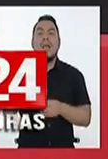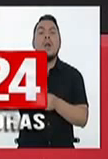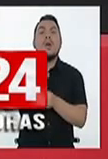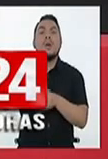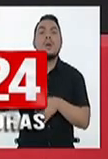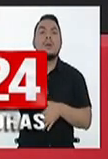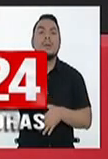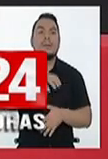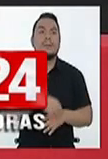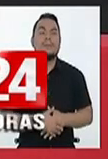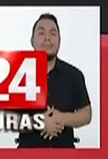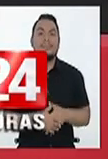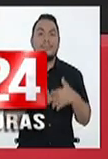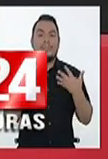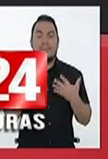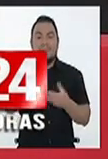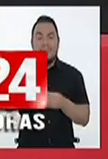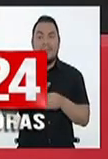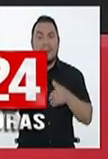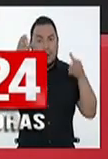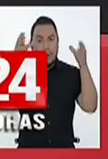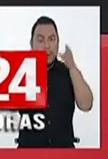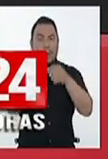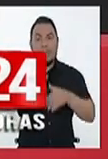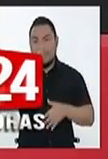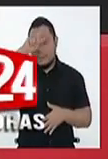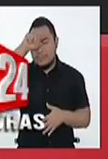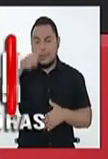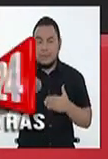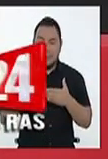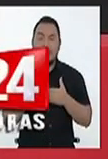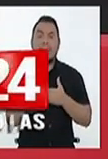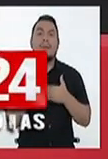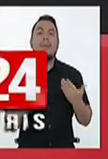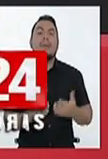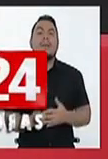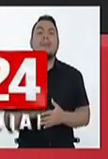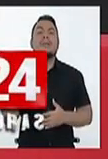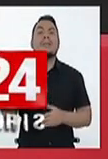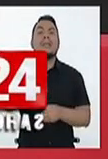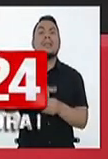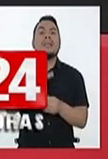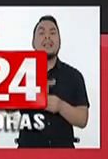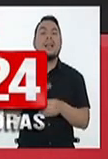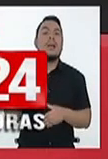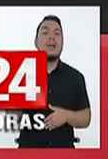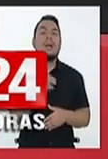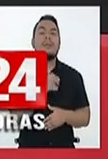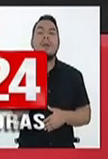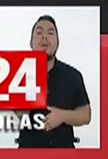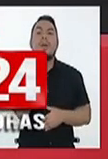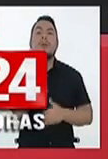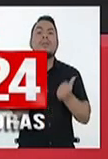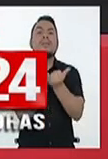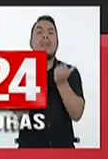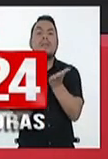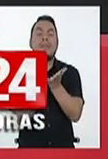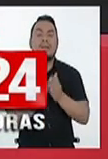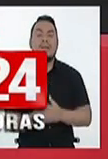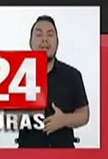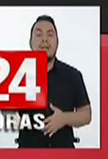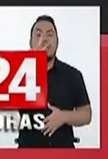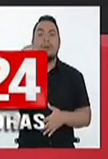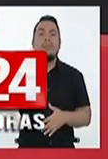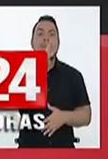va a realizar en dos turnos para cumplir con los protocolos sanitarios en medio de la pandemia de la COVID-19. En